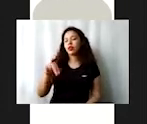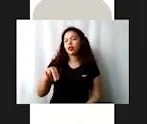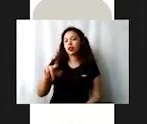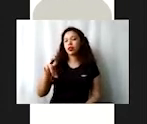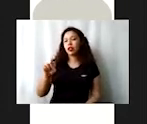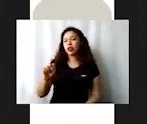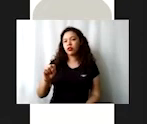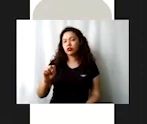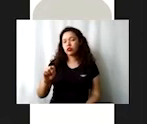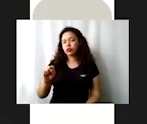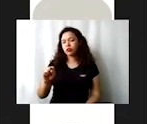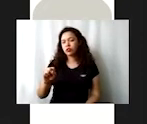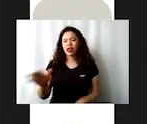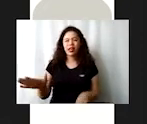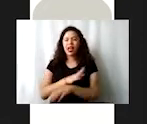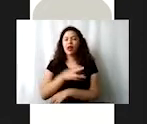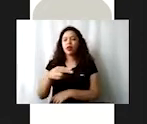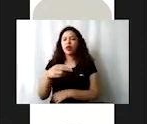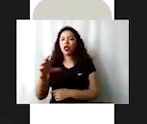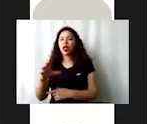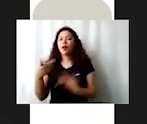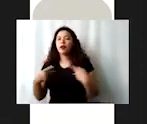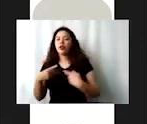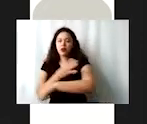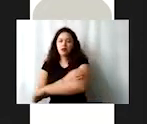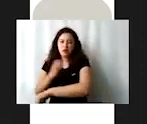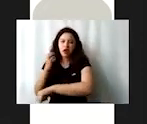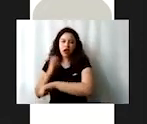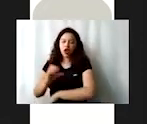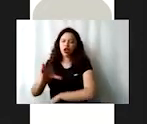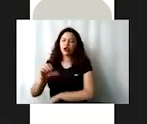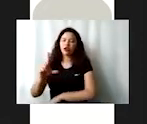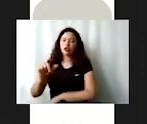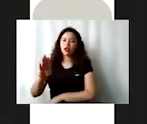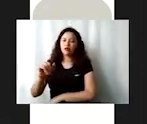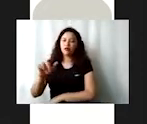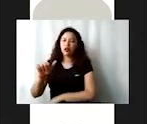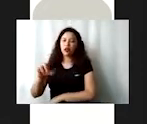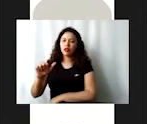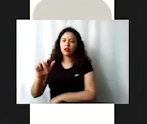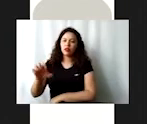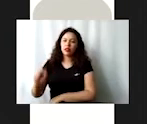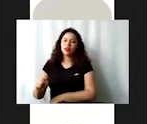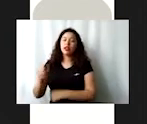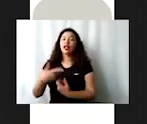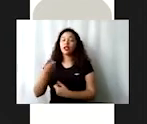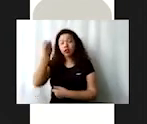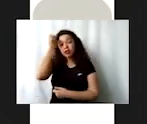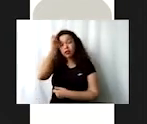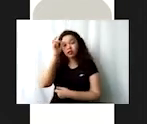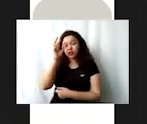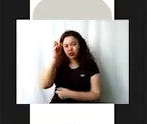por colaboradores, y aquí en esta descripción de este puesto refiere que es subdirector,